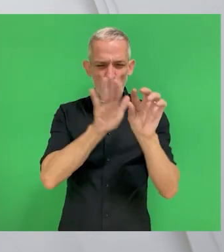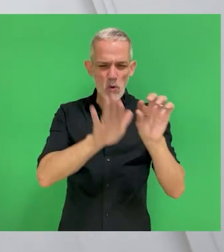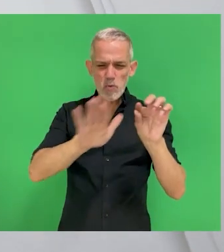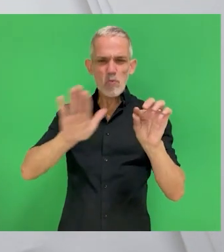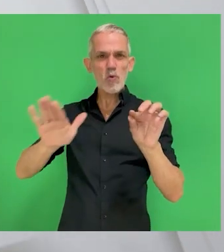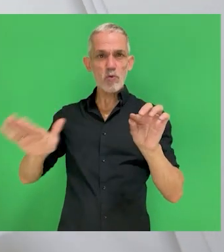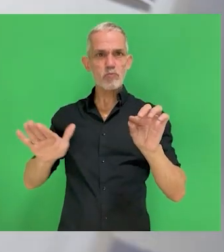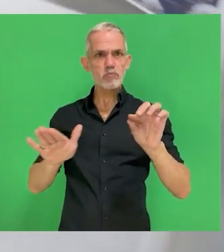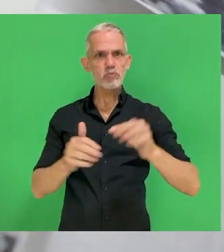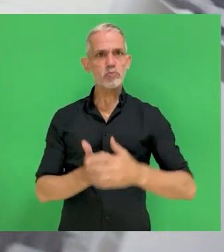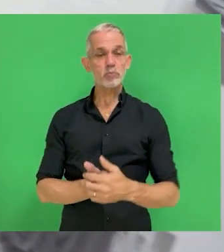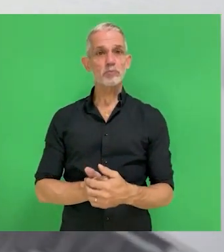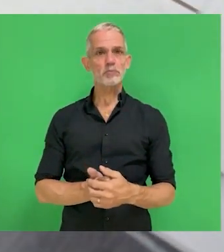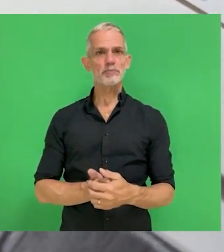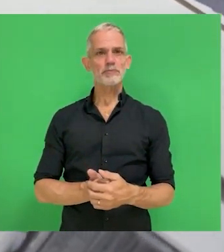compendio